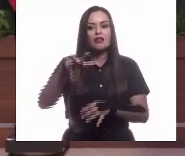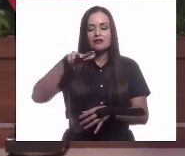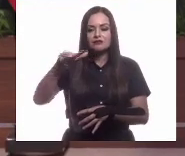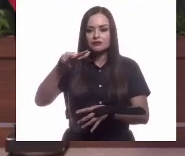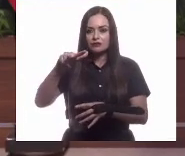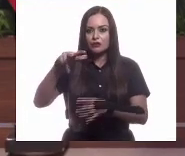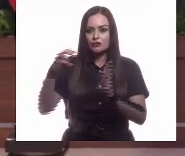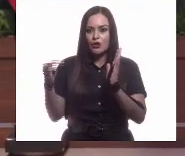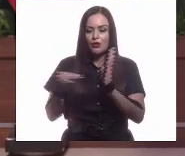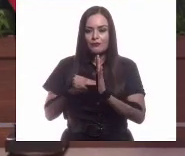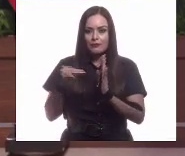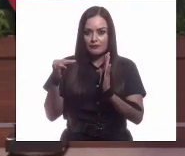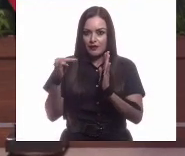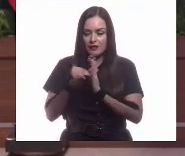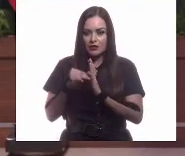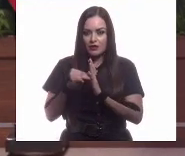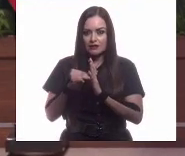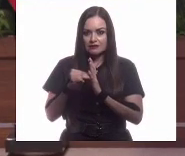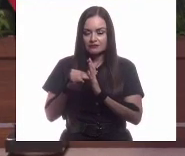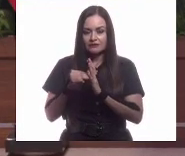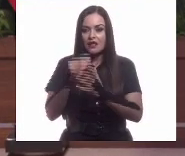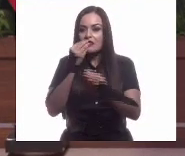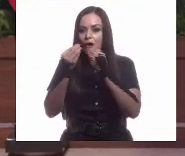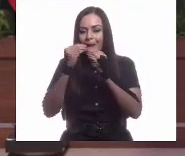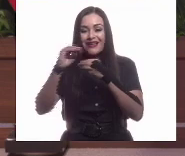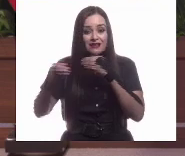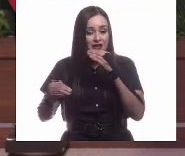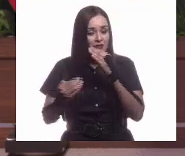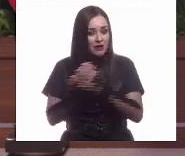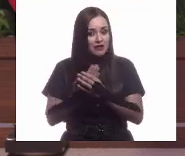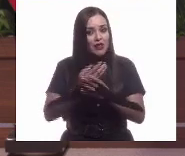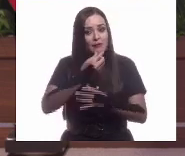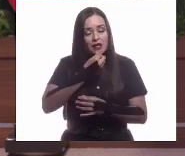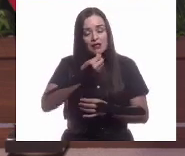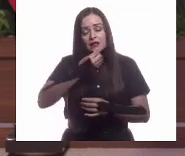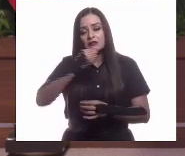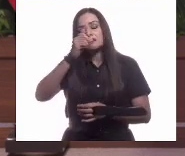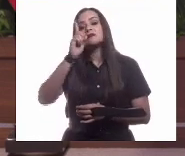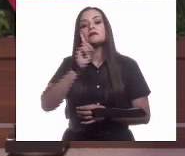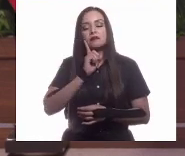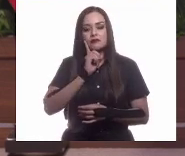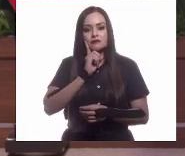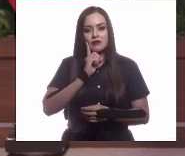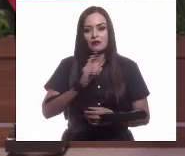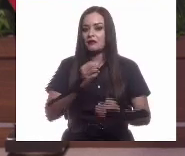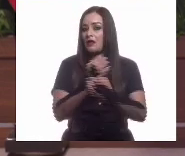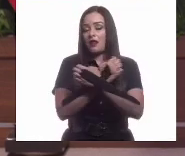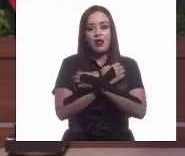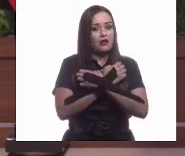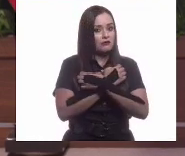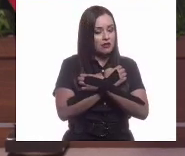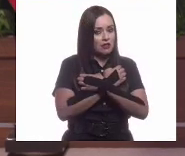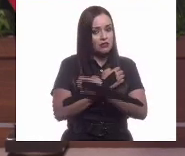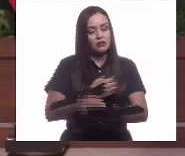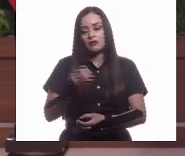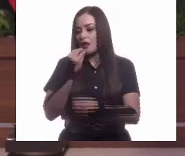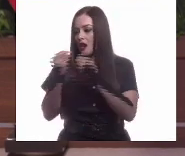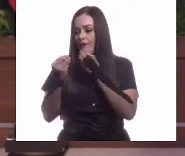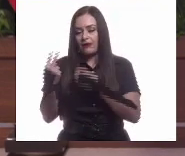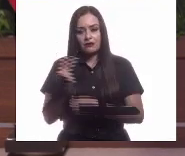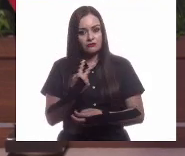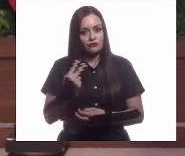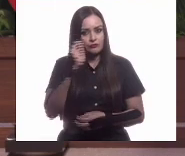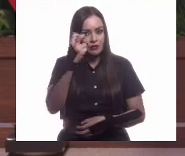de desayunos en lo que va de esta administración. La educación sin alimentación no perdura, de ahí